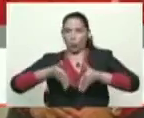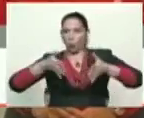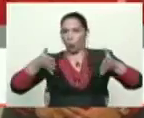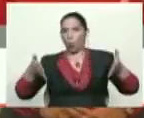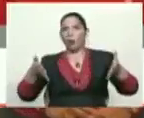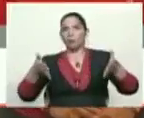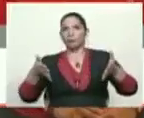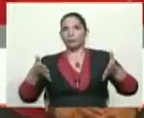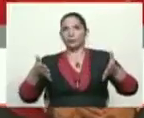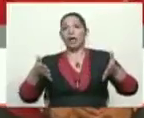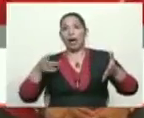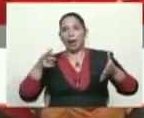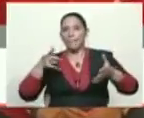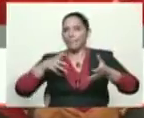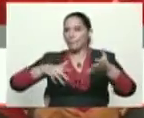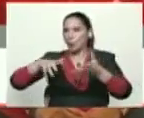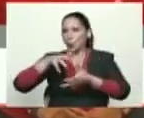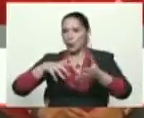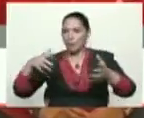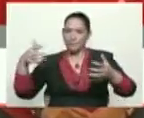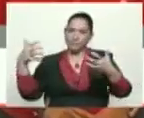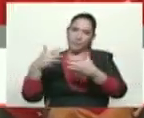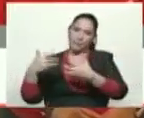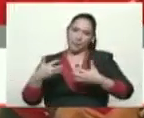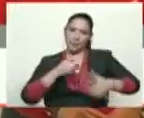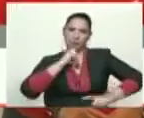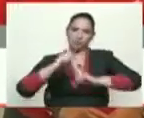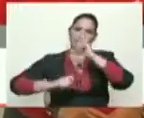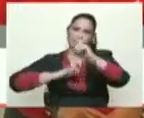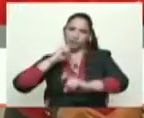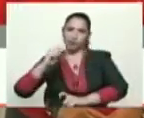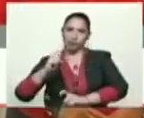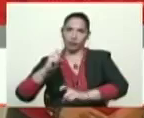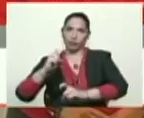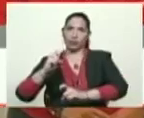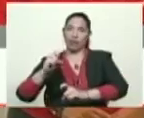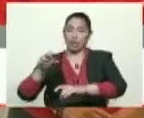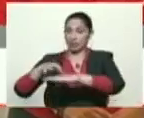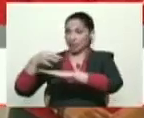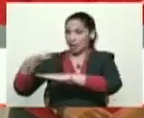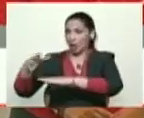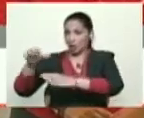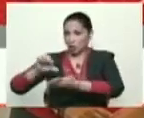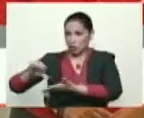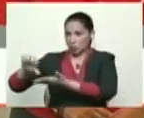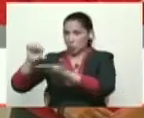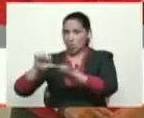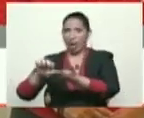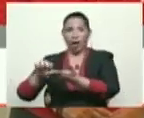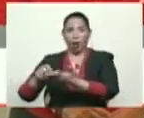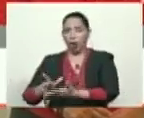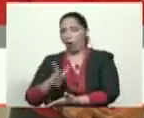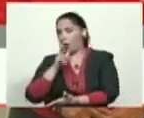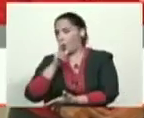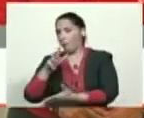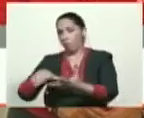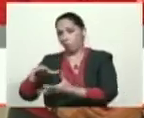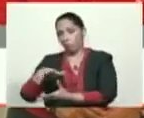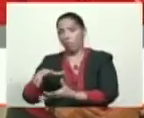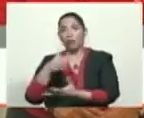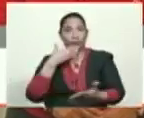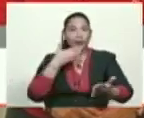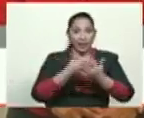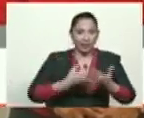ciudad que habían sido afectadas por la guarimba por el odio por la violencia que habían dejado la ciudad en condiciones muy precarias y gracias a su